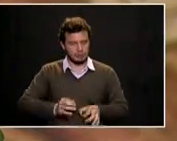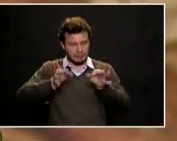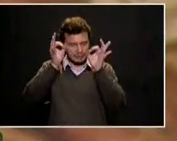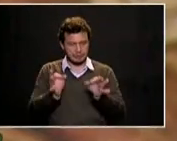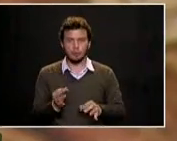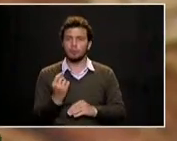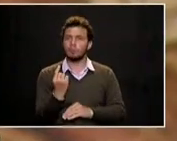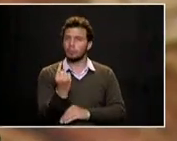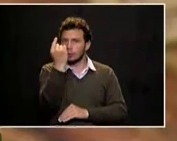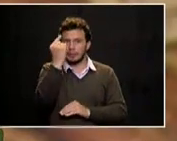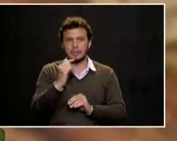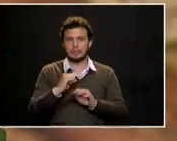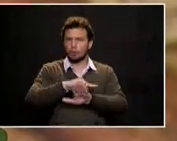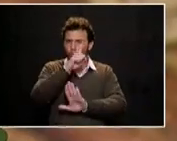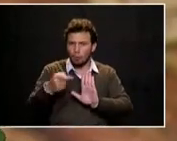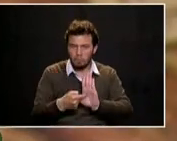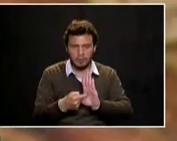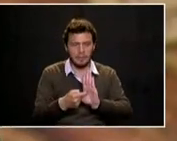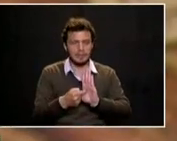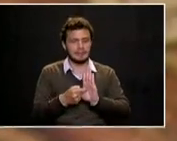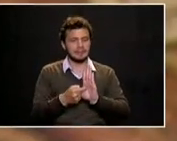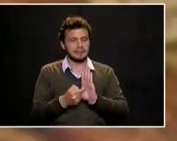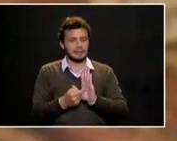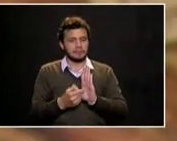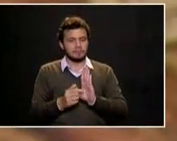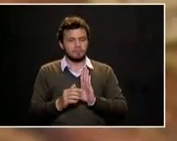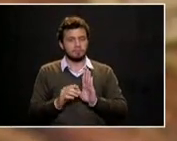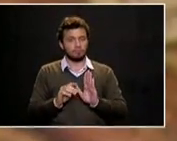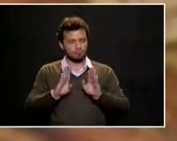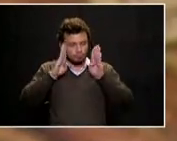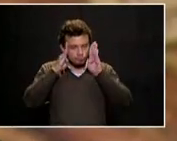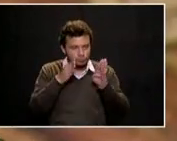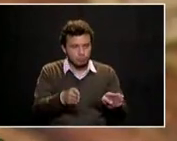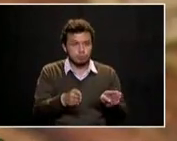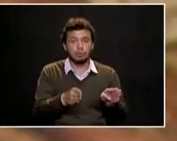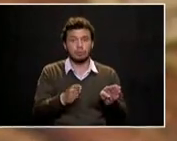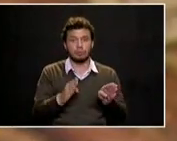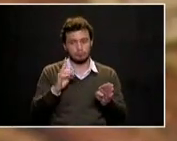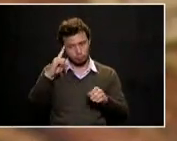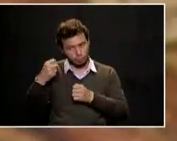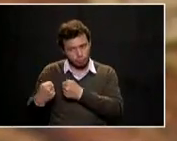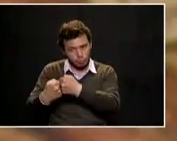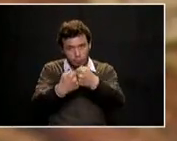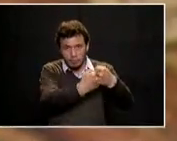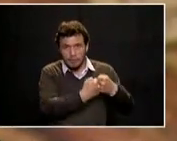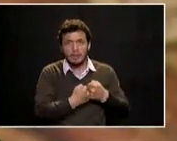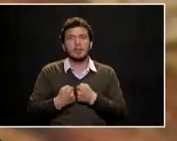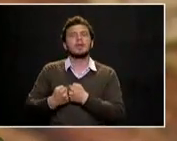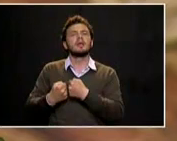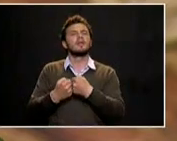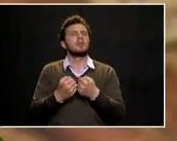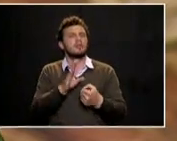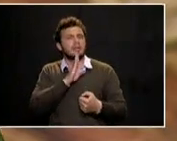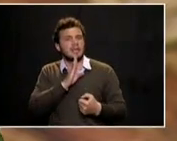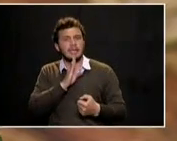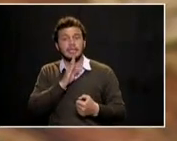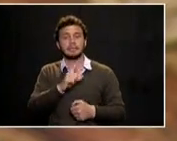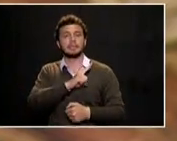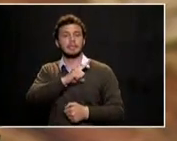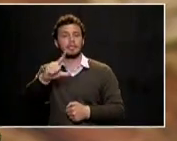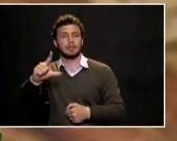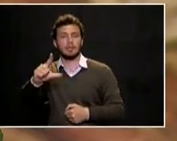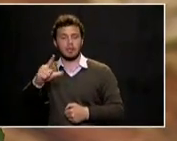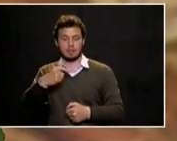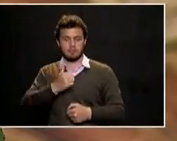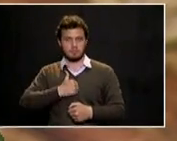seguridad, con un consejo integrado de primer nivel por todos los secretarios y liderado por la alcaldesa, que tenga una agencia de gerencia,